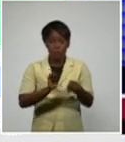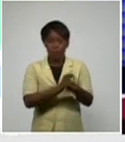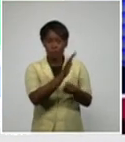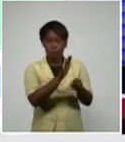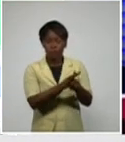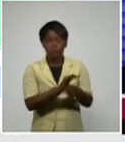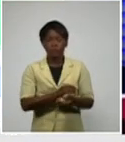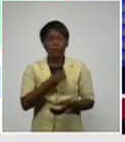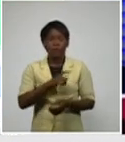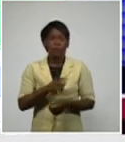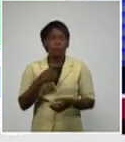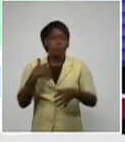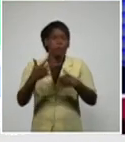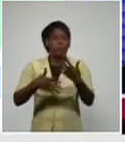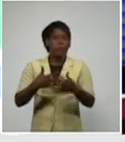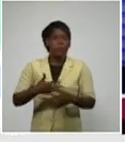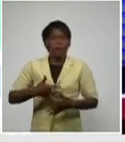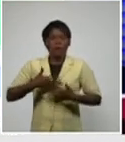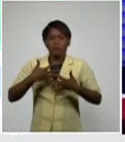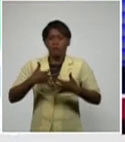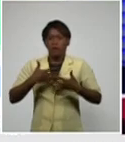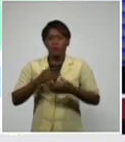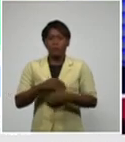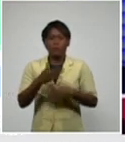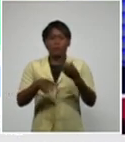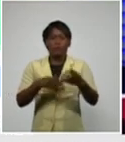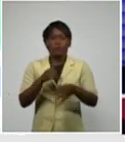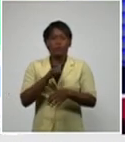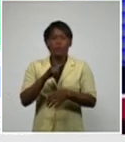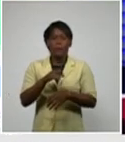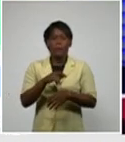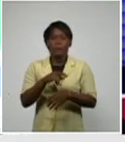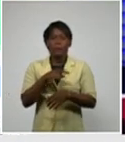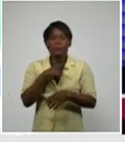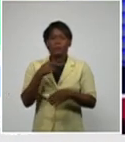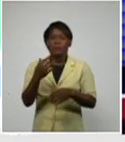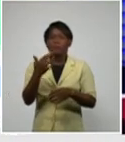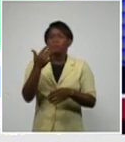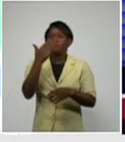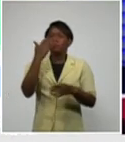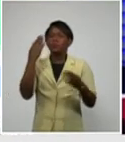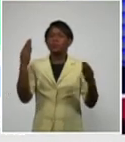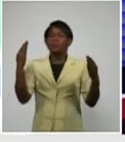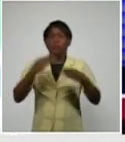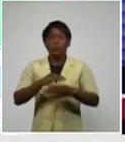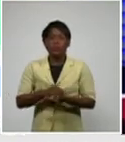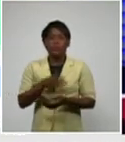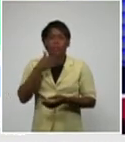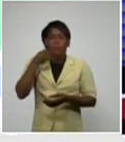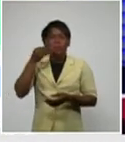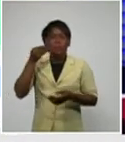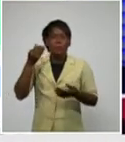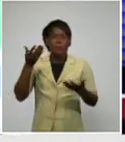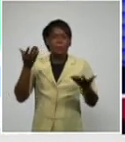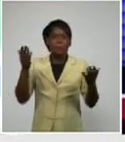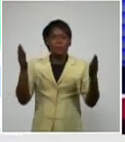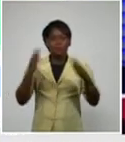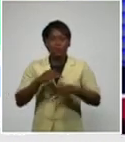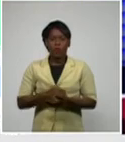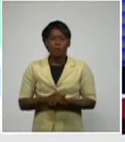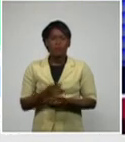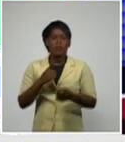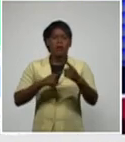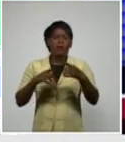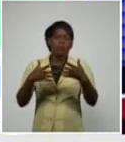extendido a la pérdida del olfato, pérdida del gusto, diarrea, vómito, malestar general, decaimiento, o sea,